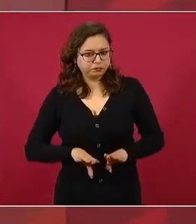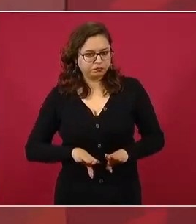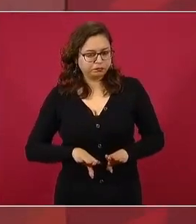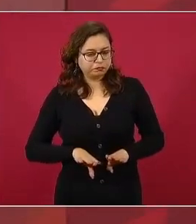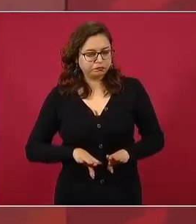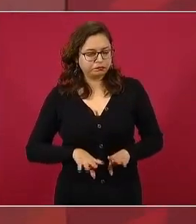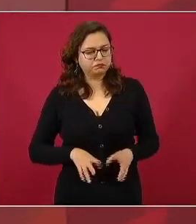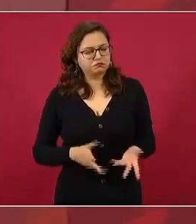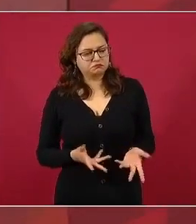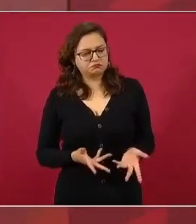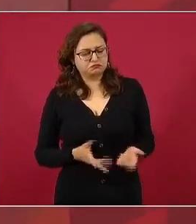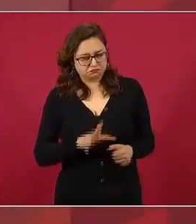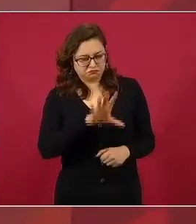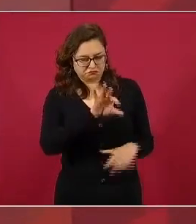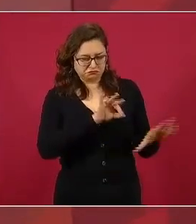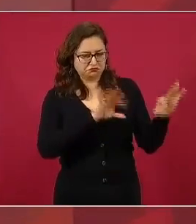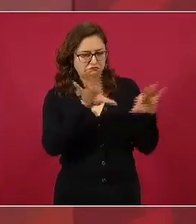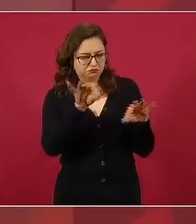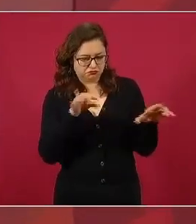culpable,